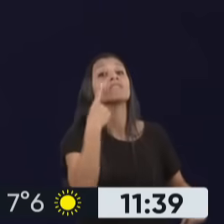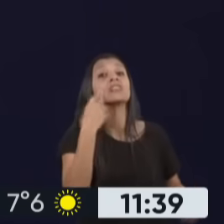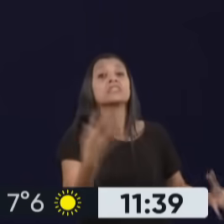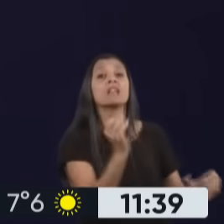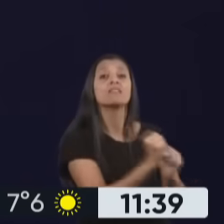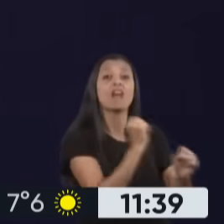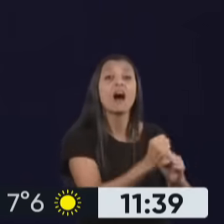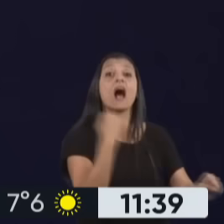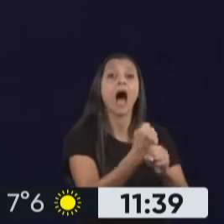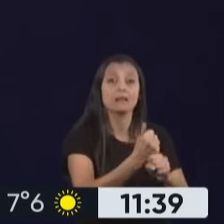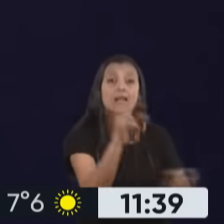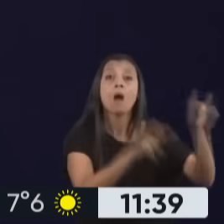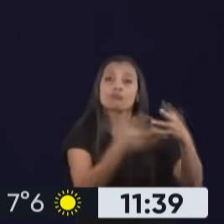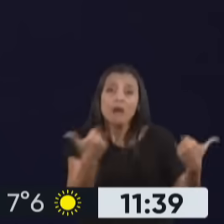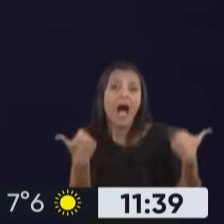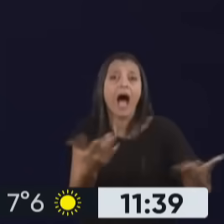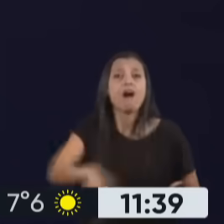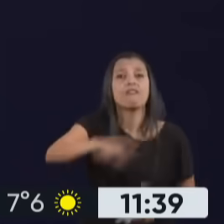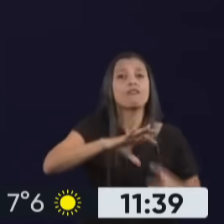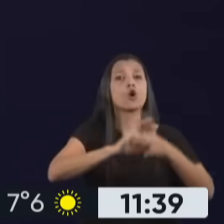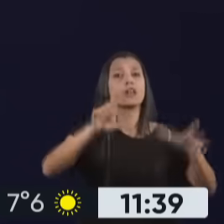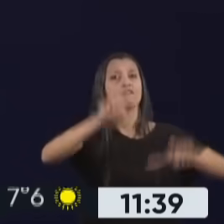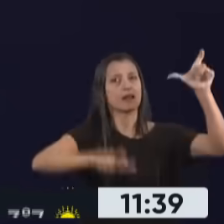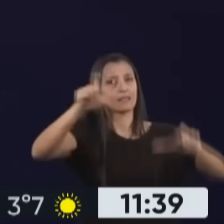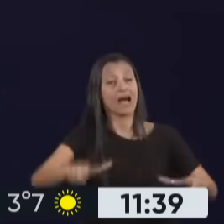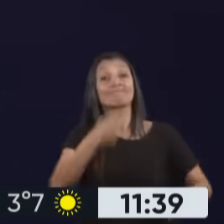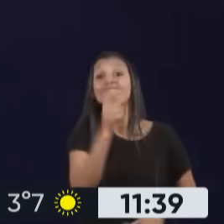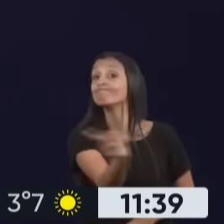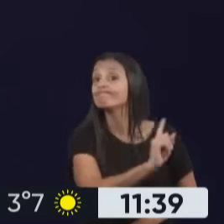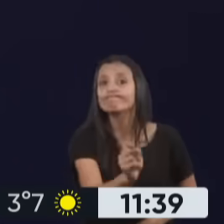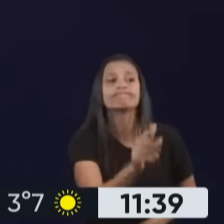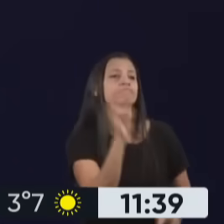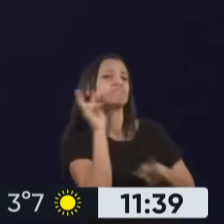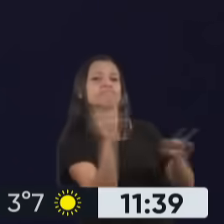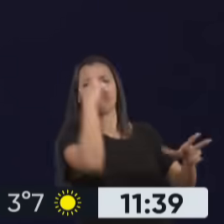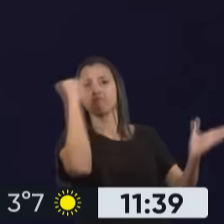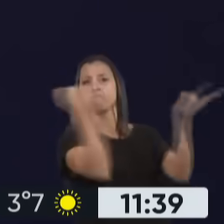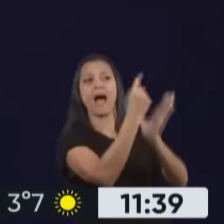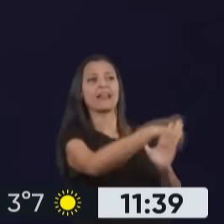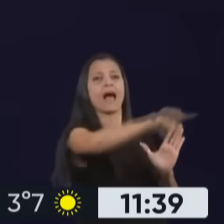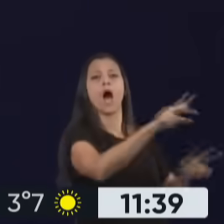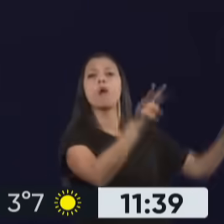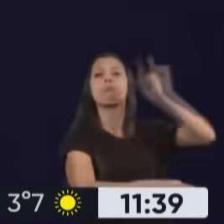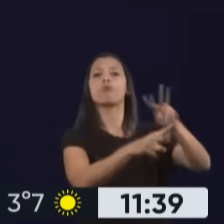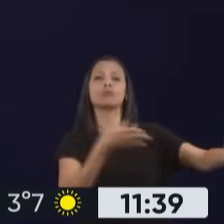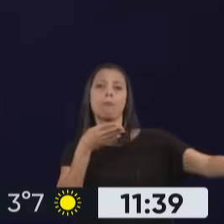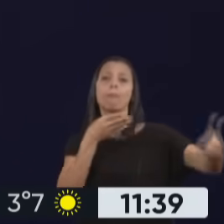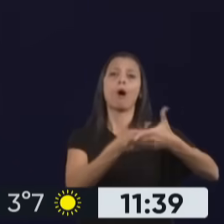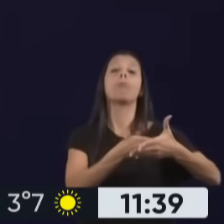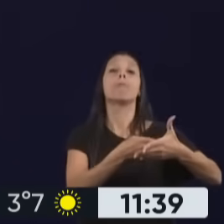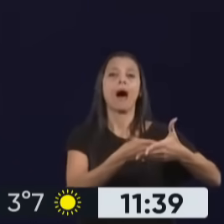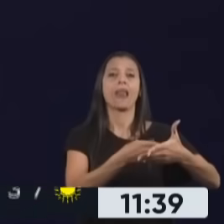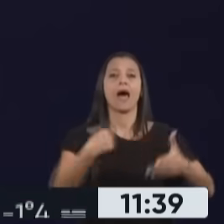libertad de los argentinos. De lo contrario, solo serán recordados como un obstáculo en el camino de la Argentina hacia la